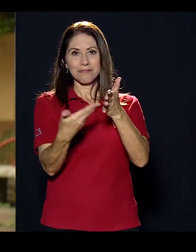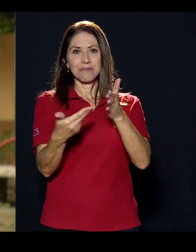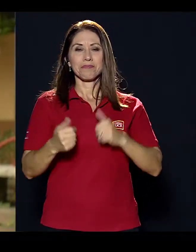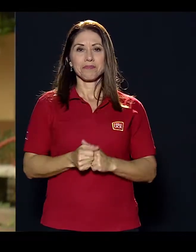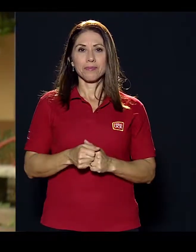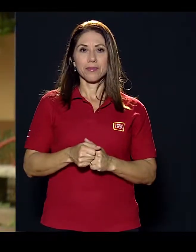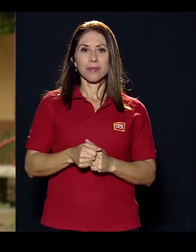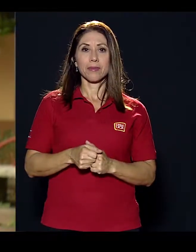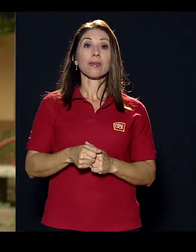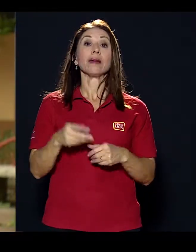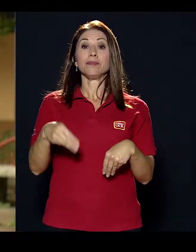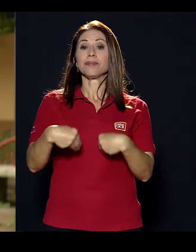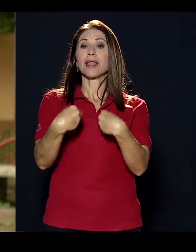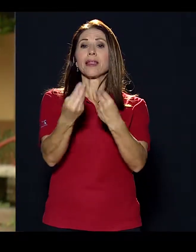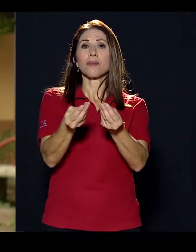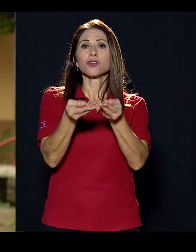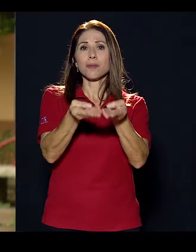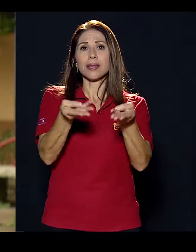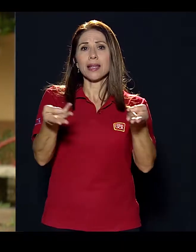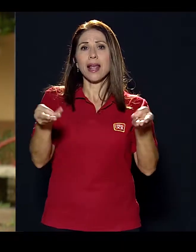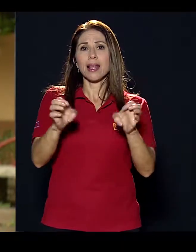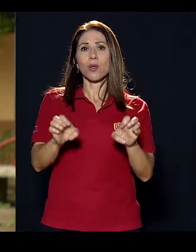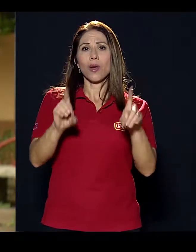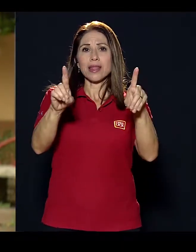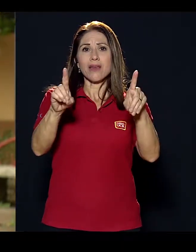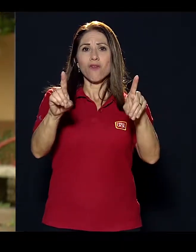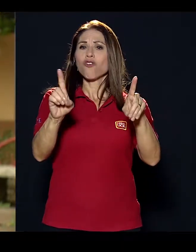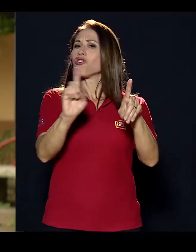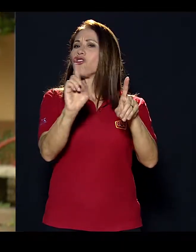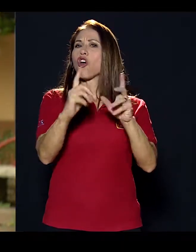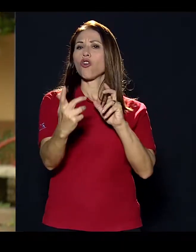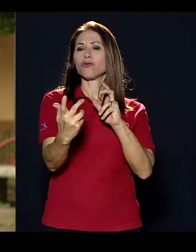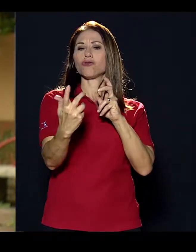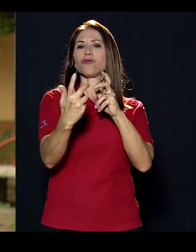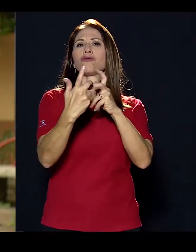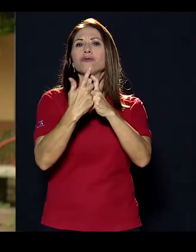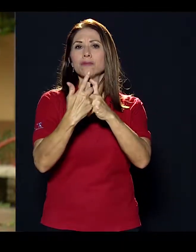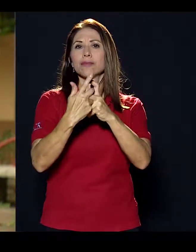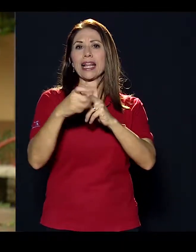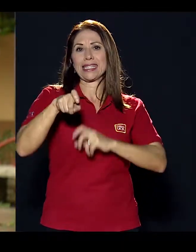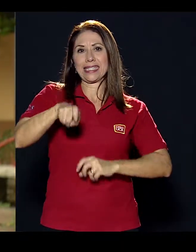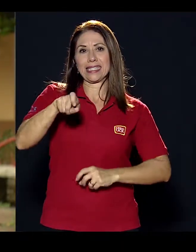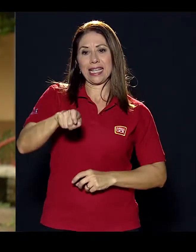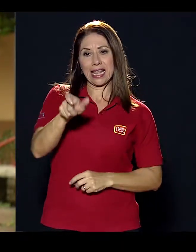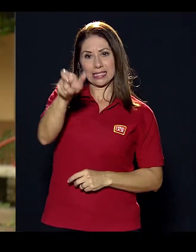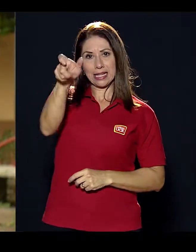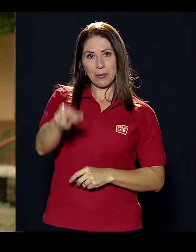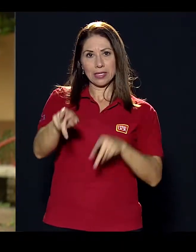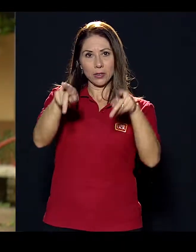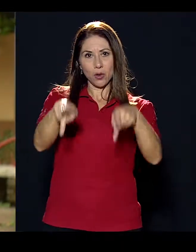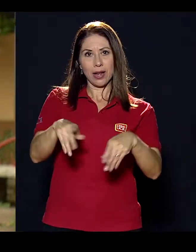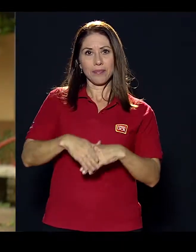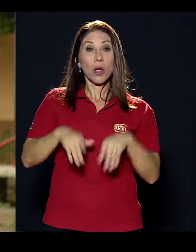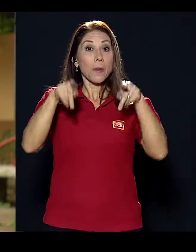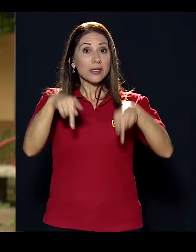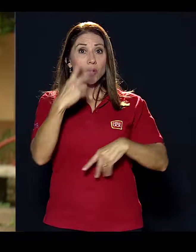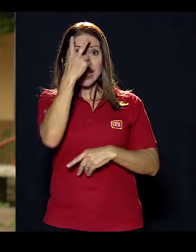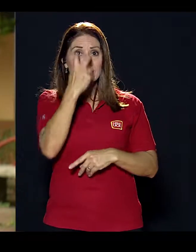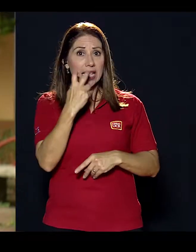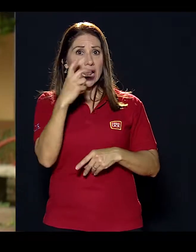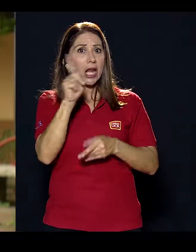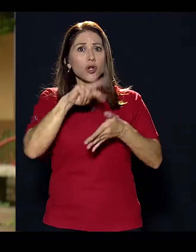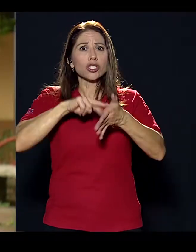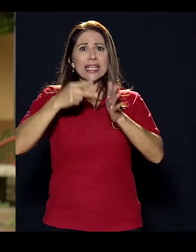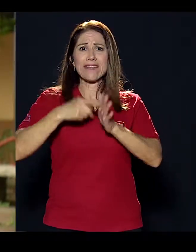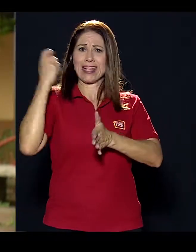de esta persona. Una persona ciega no necesariamente va a ocupar braille, como todo el mundo cree. Puede ser que esta